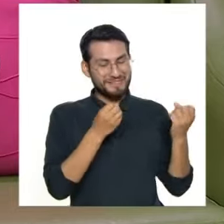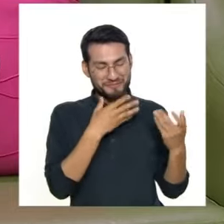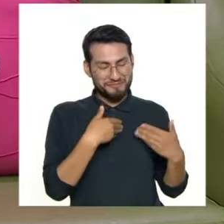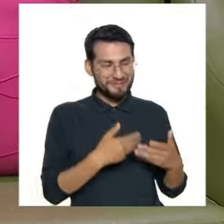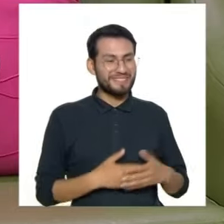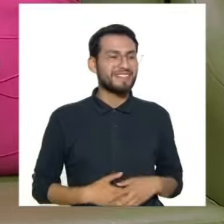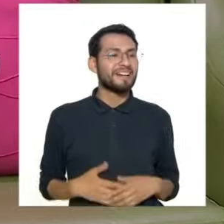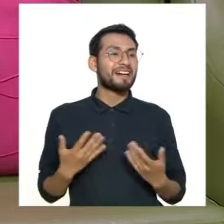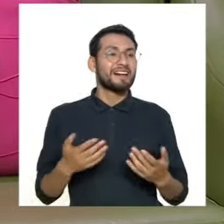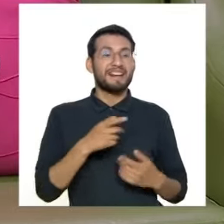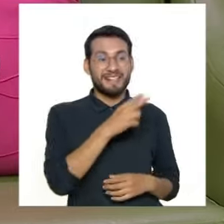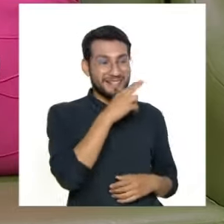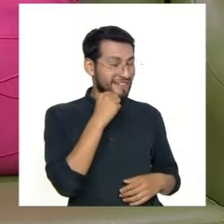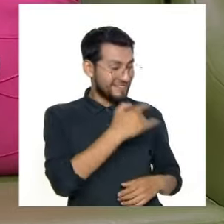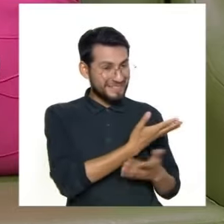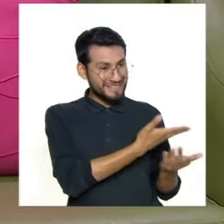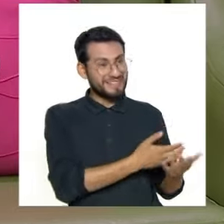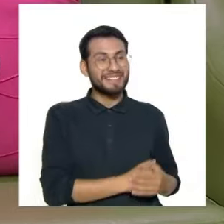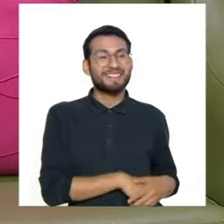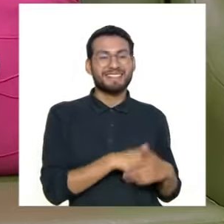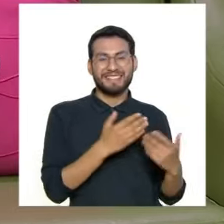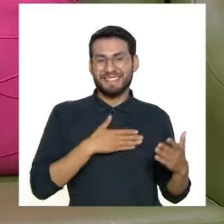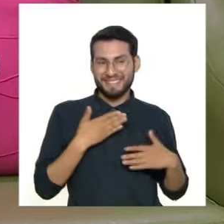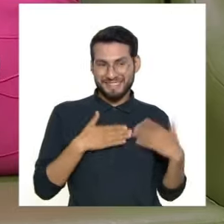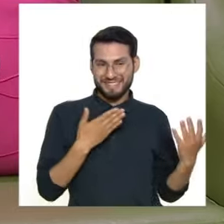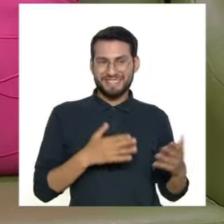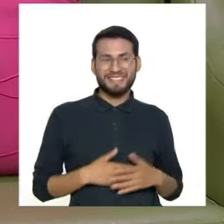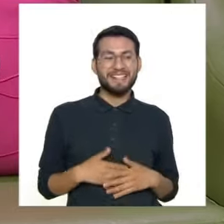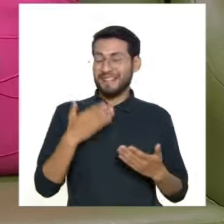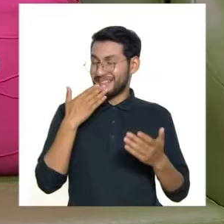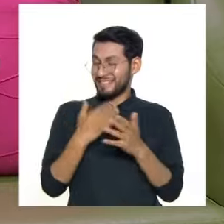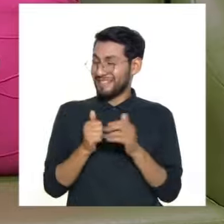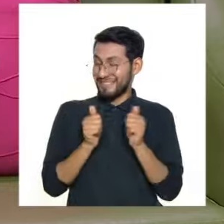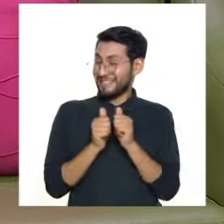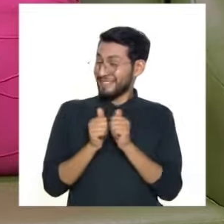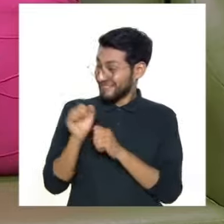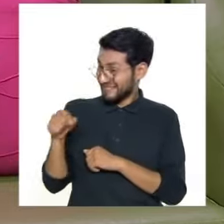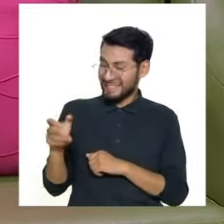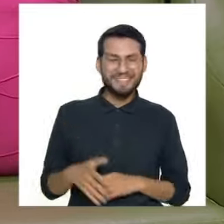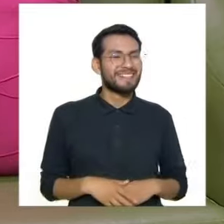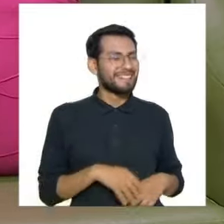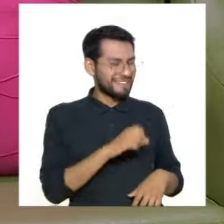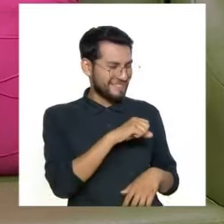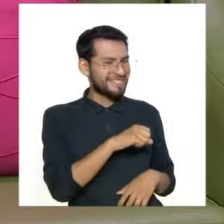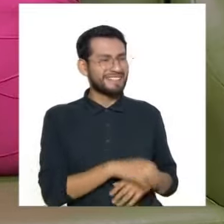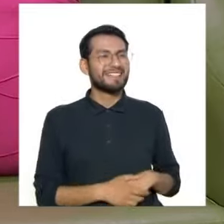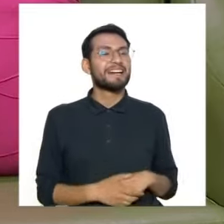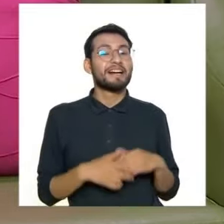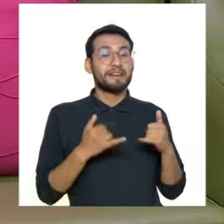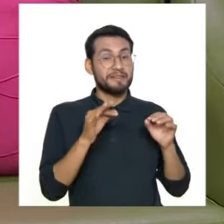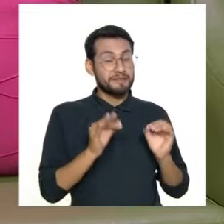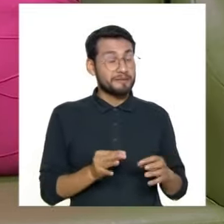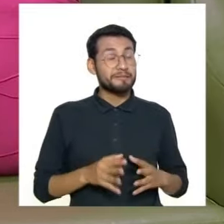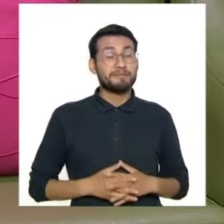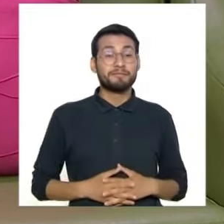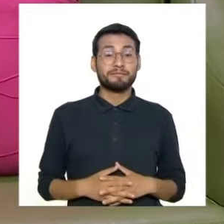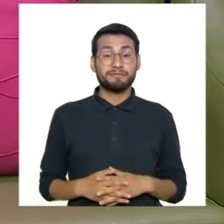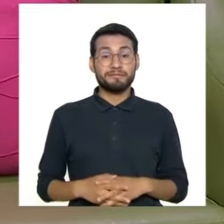Y con mi amiga Nicolás al costado estoy muy contento también bien acompañada bien acompañada Ay graas efectivamente Mira